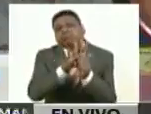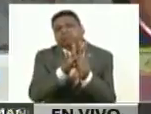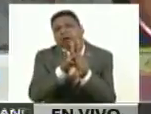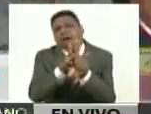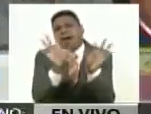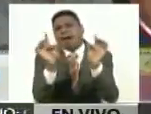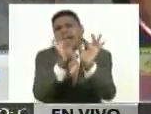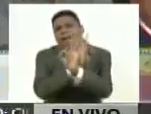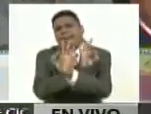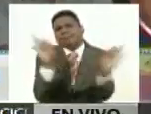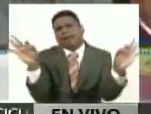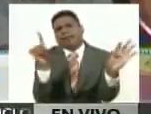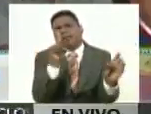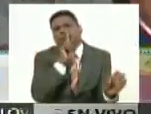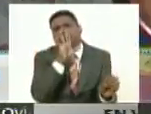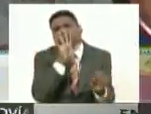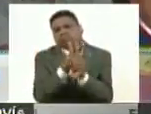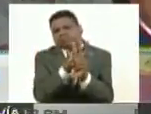Nada, absolutamente.